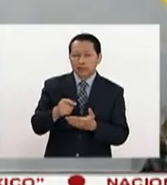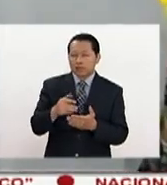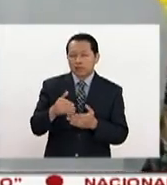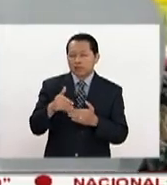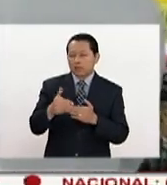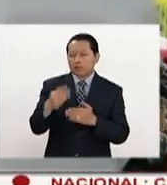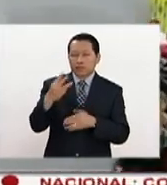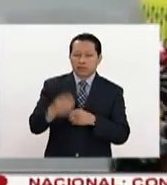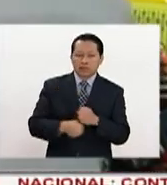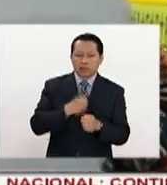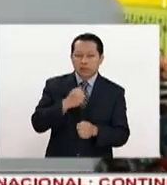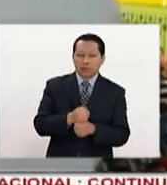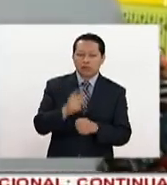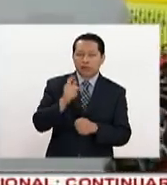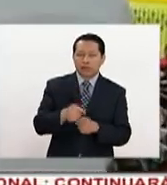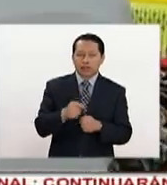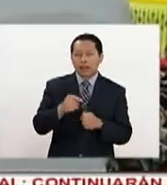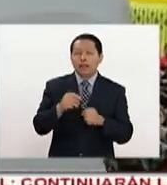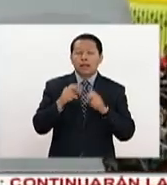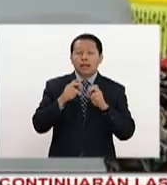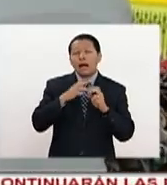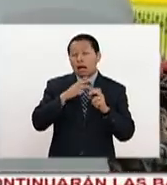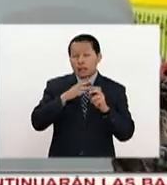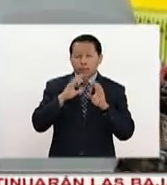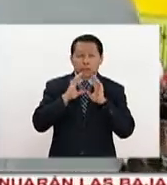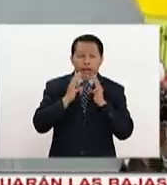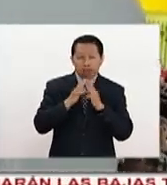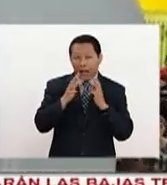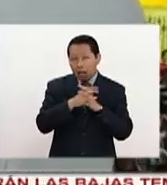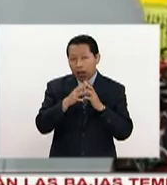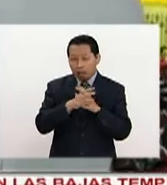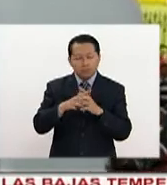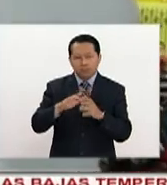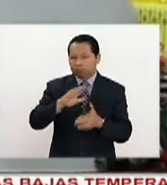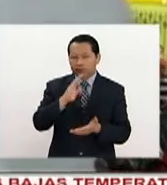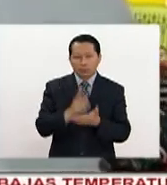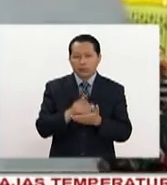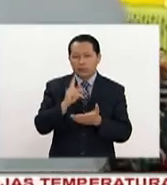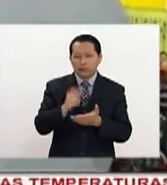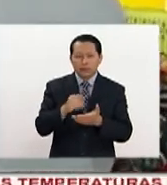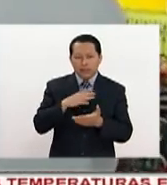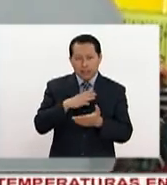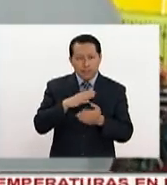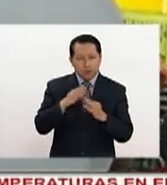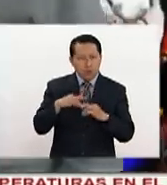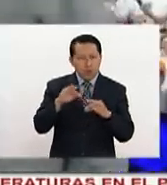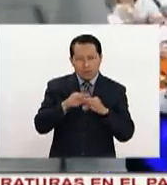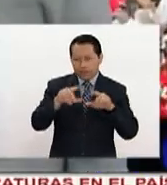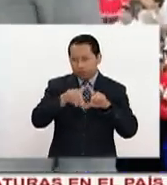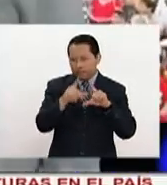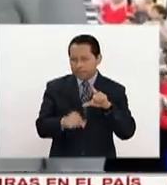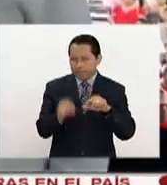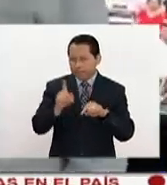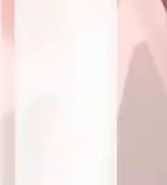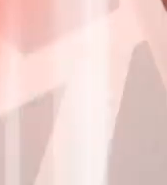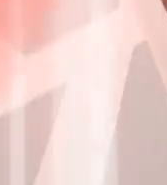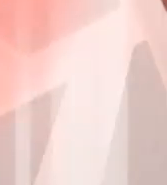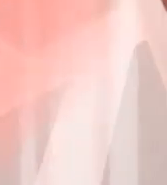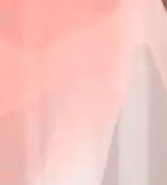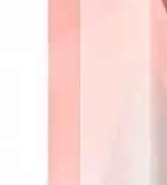3 años o en 3 años, ya no habrá guerra contra el narco. Agregó que enfrentará la inseguridad y la violencia en el país.